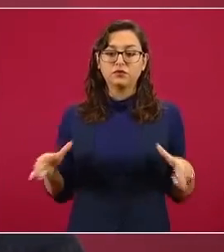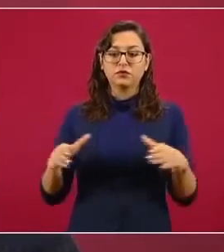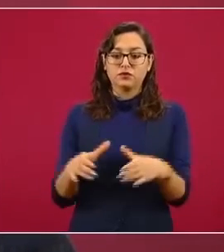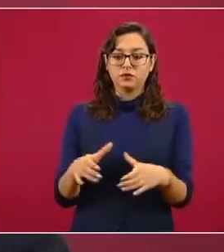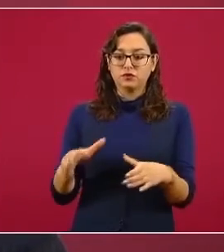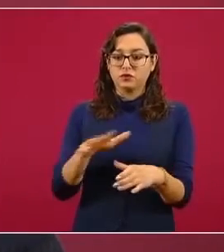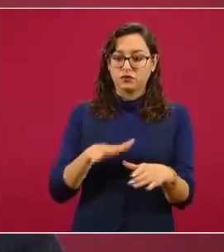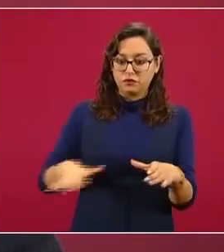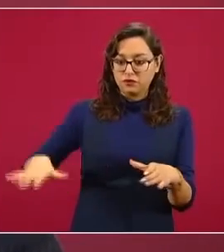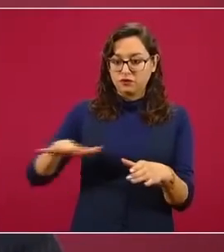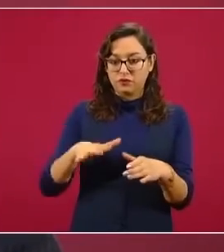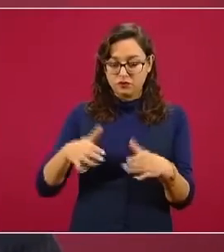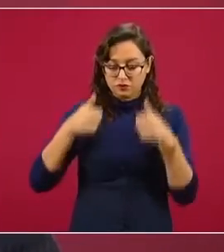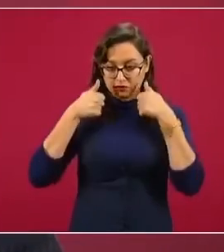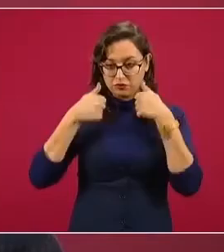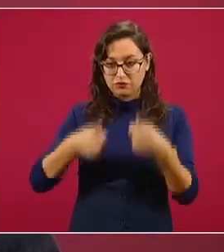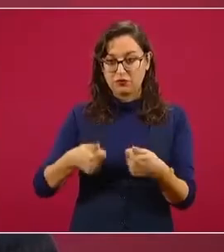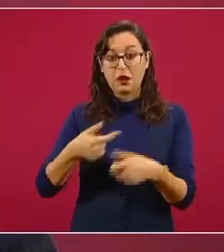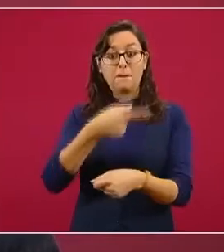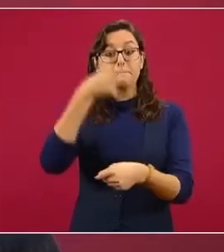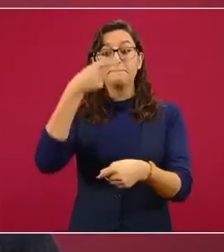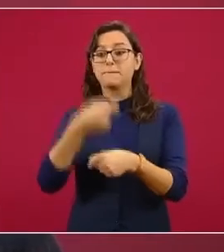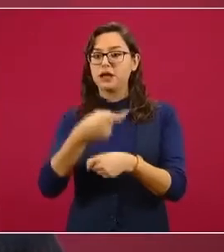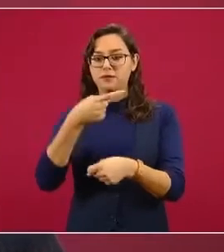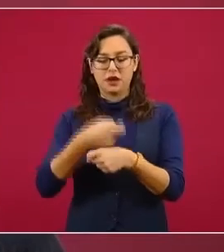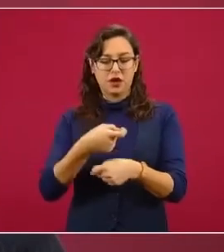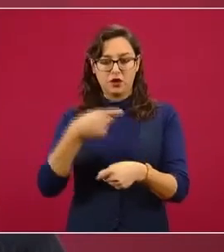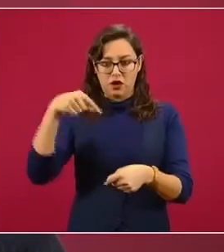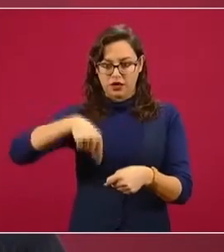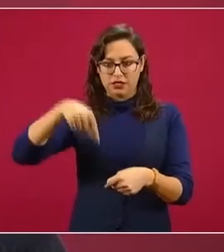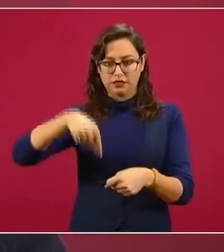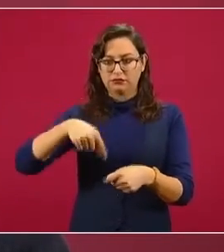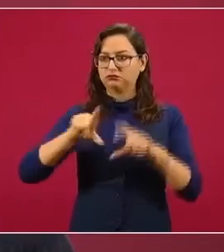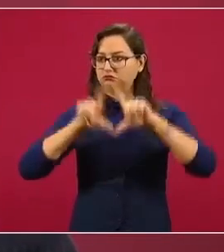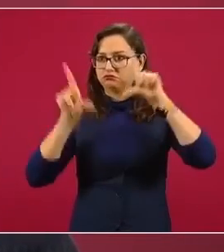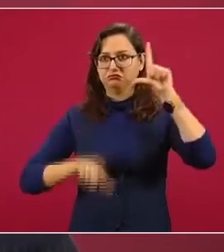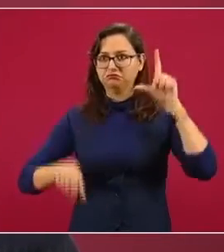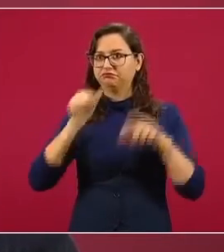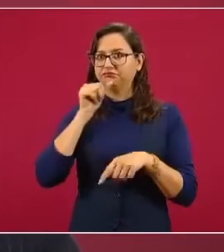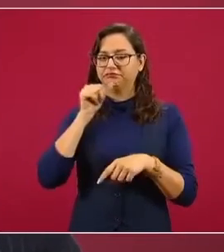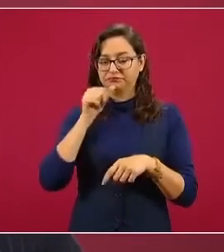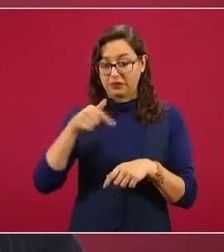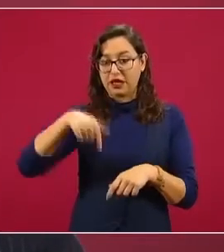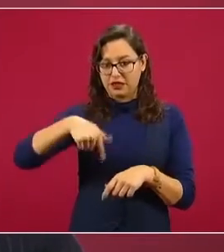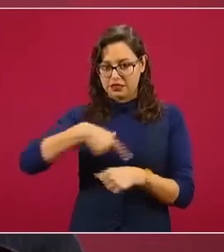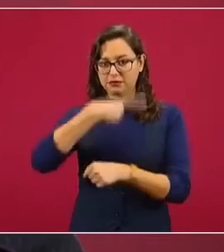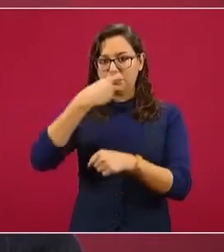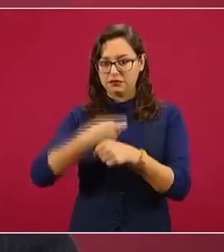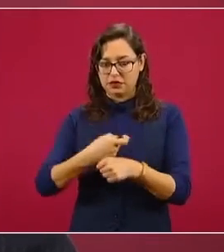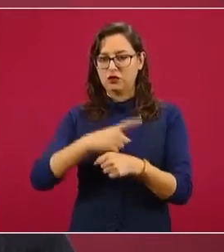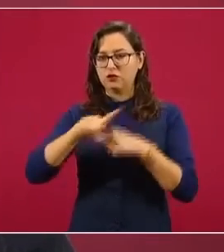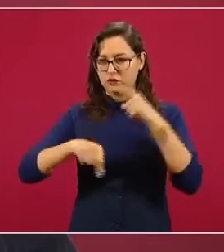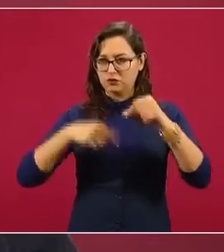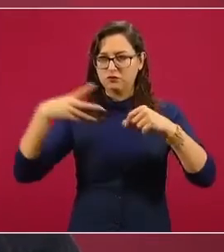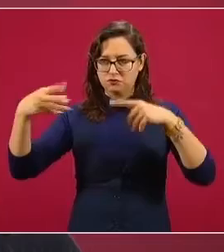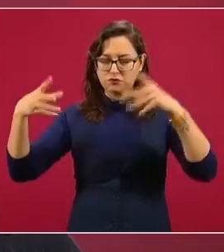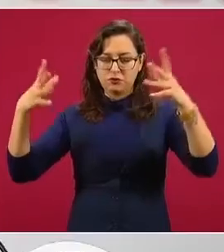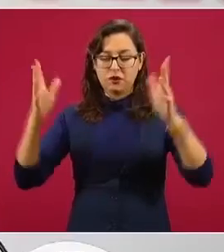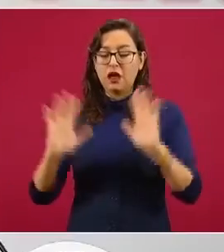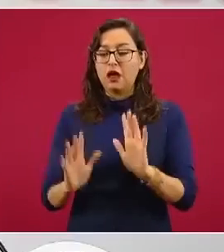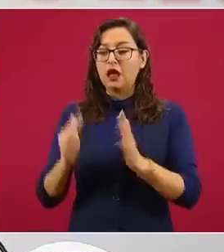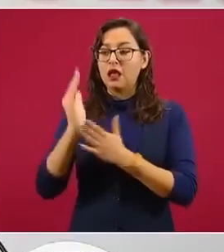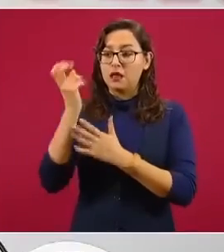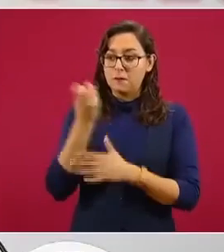el primero que se estableció en forma generalizada en el país y en esto ha permitido que se reduzca el porcentaje